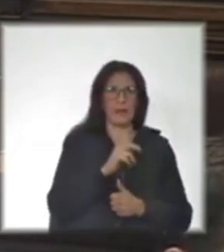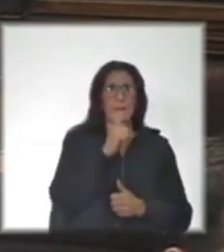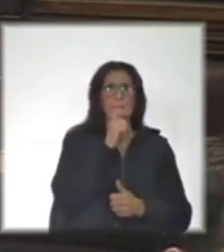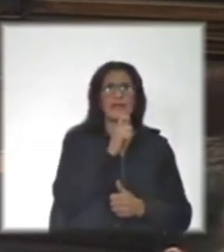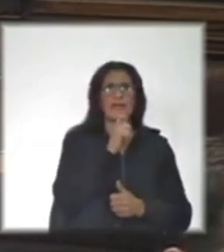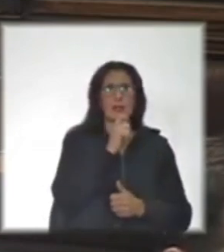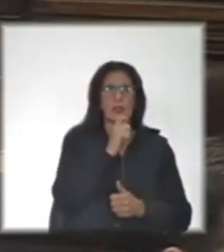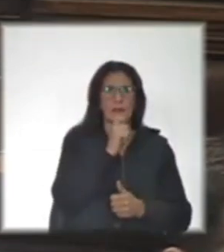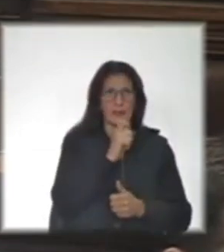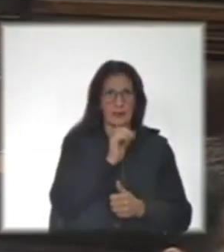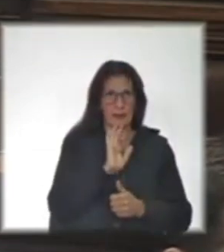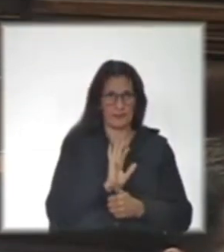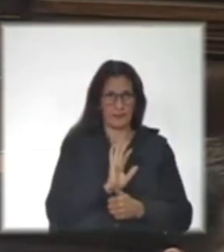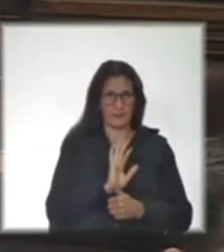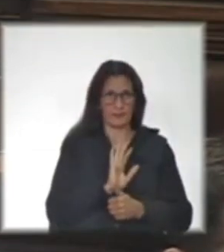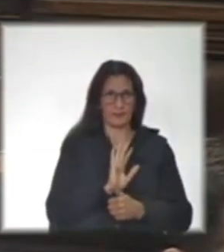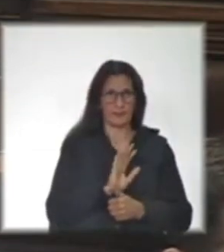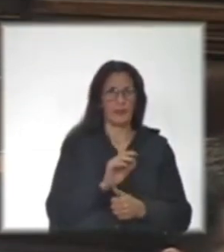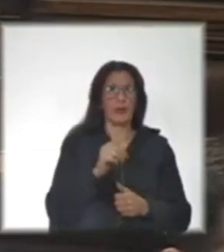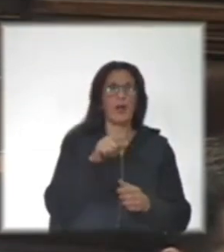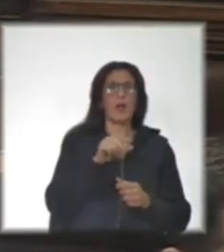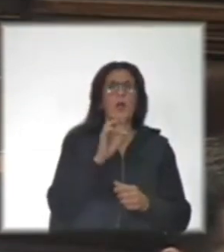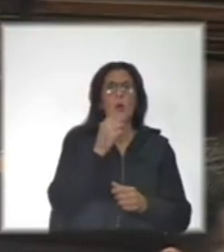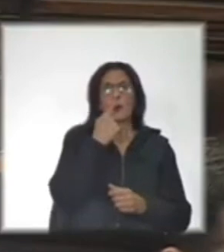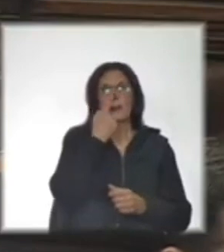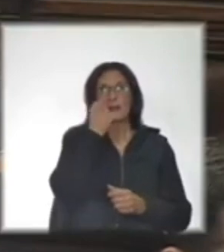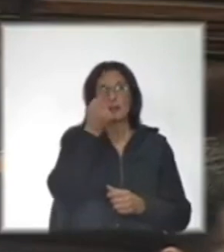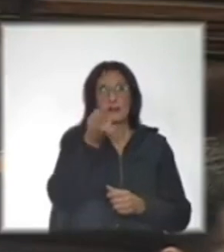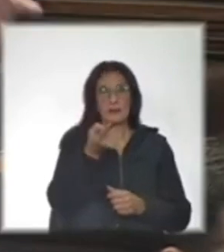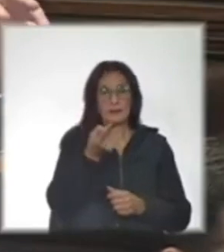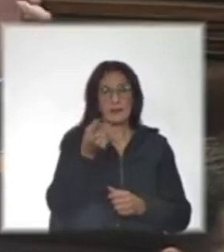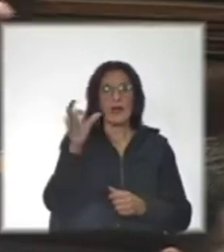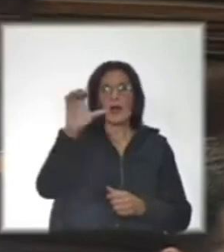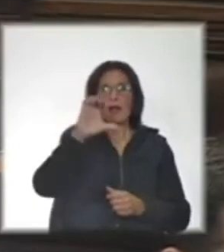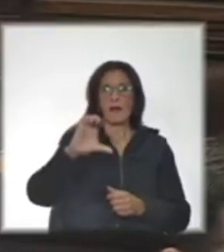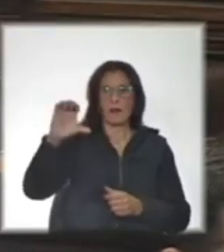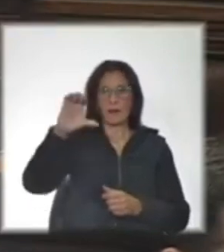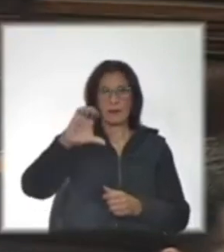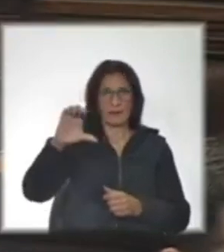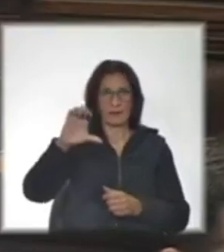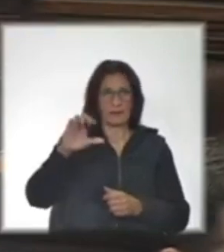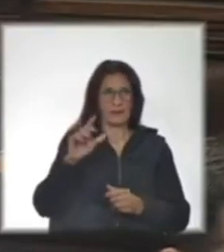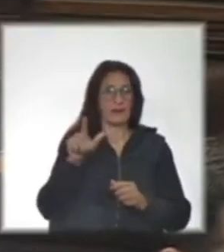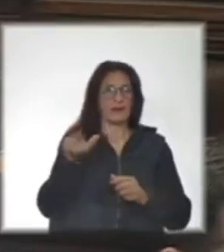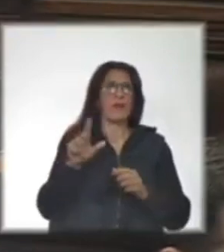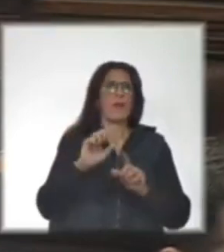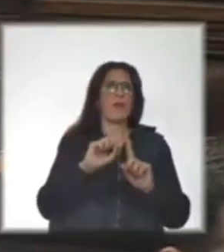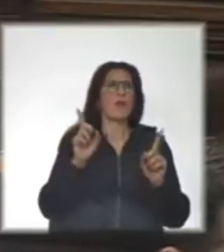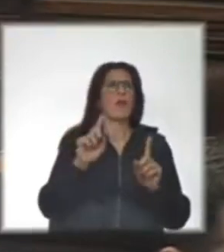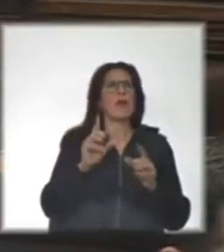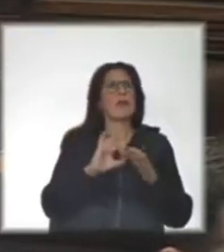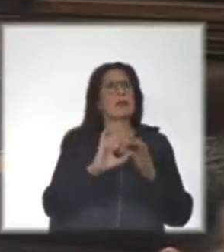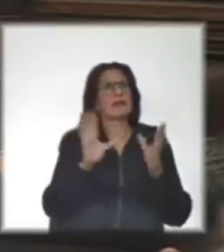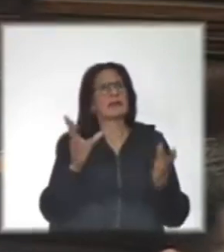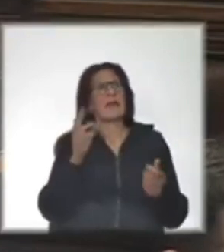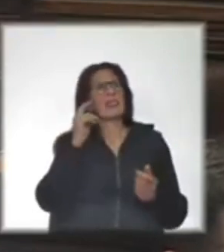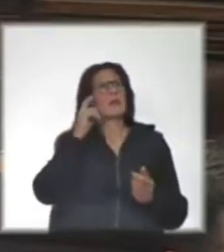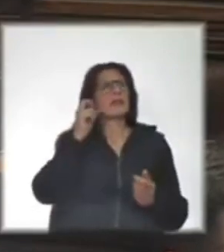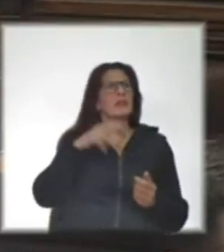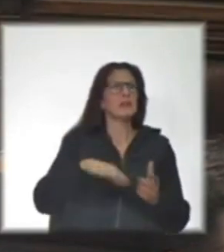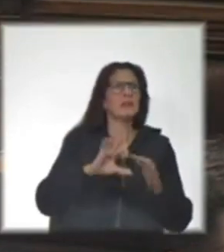periodística, que es lo que le interesa a las empresas periodísticas. No le interesa la libertad de opinión ni la libertad de